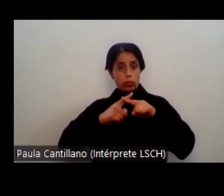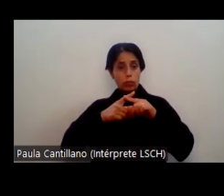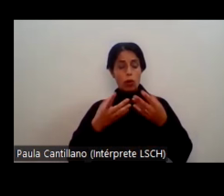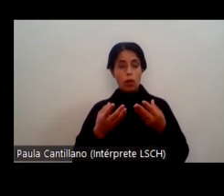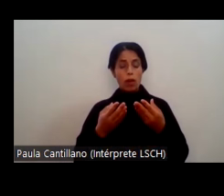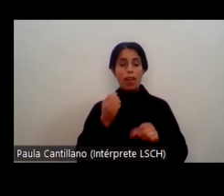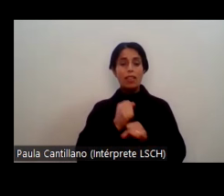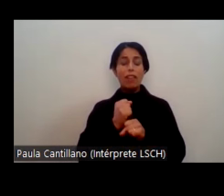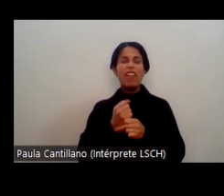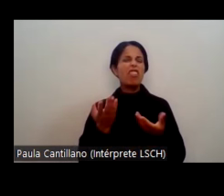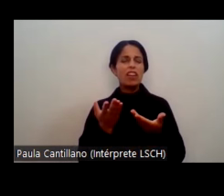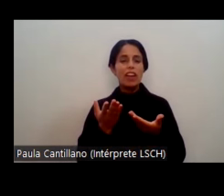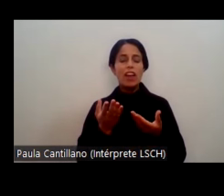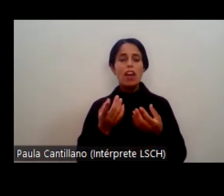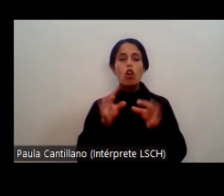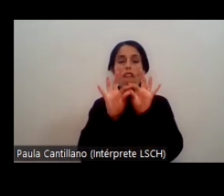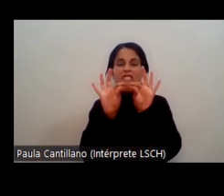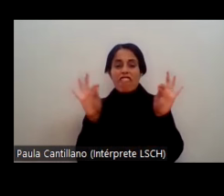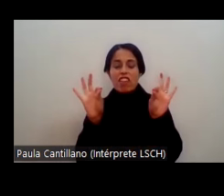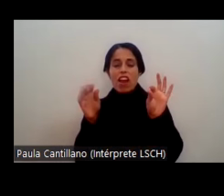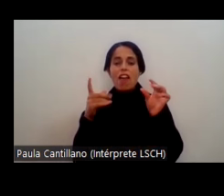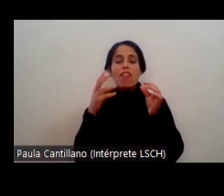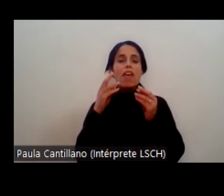fibra de camélido, es compartida